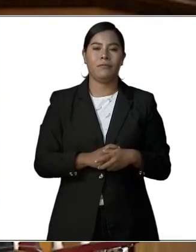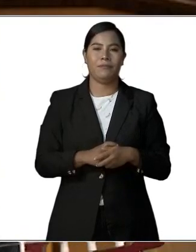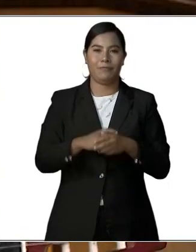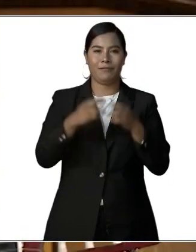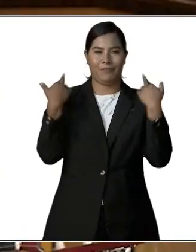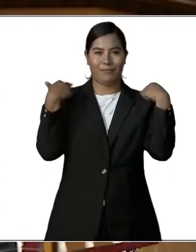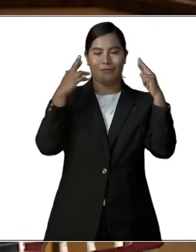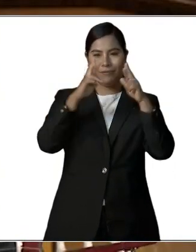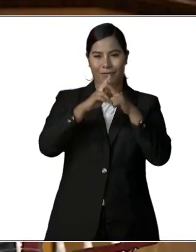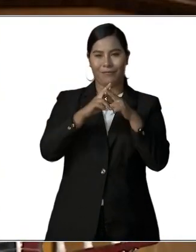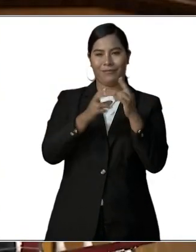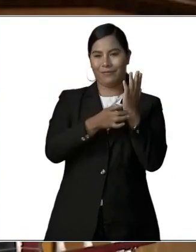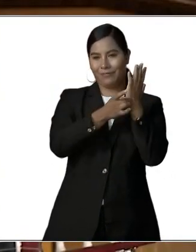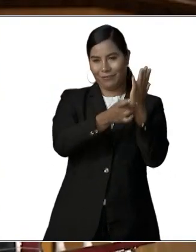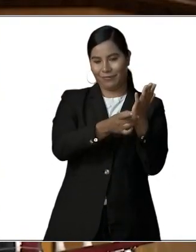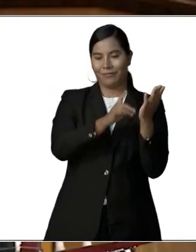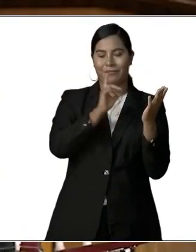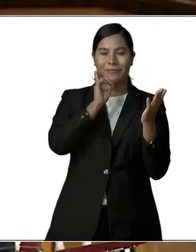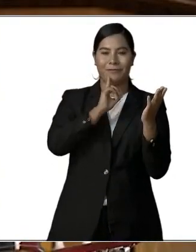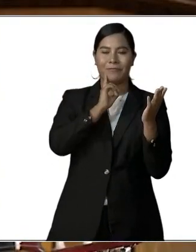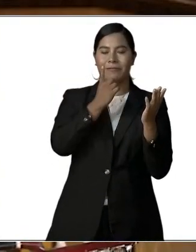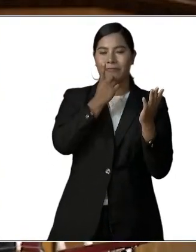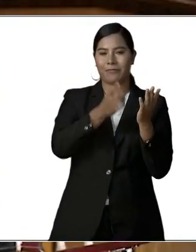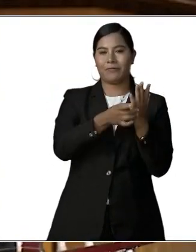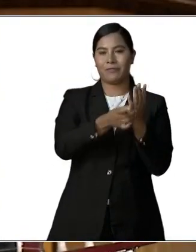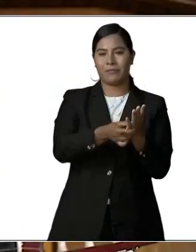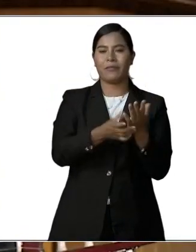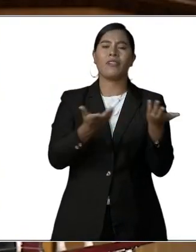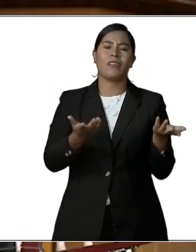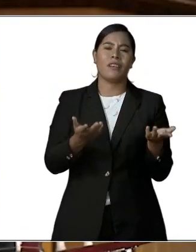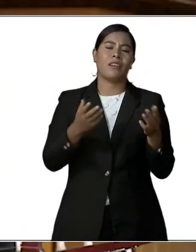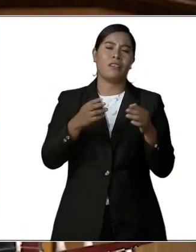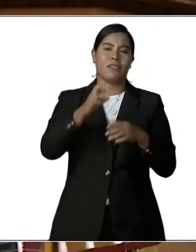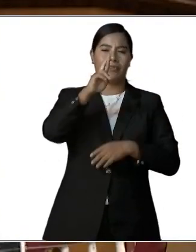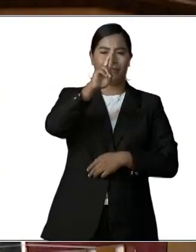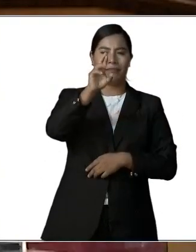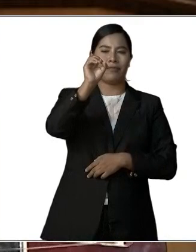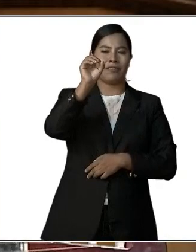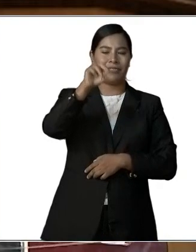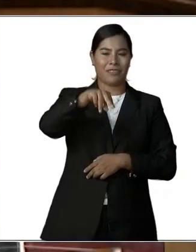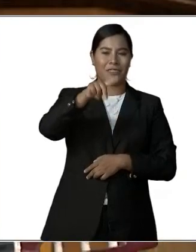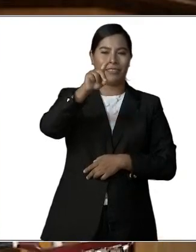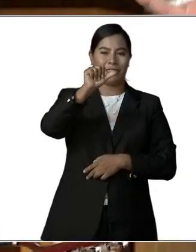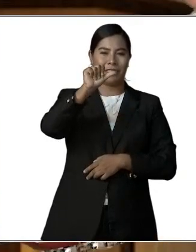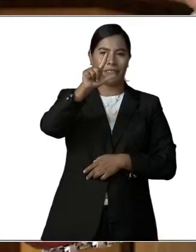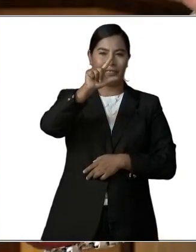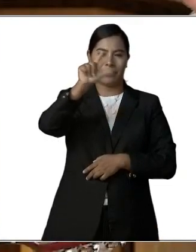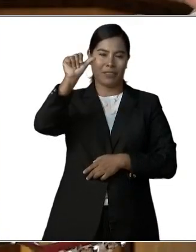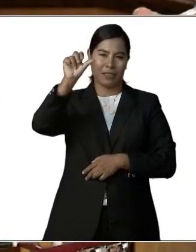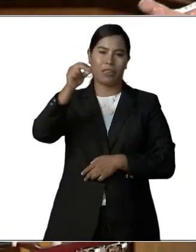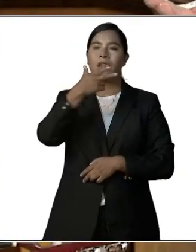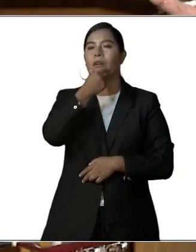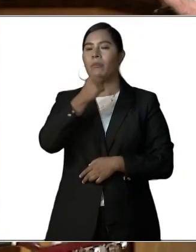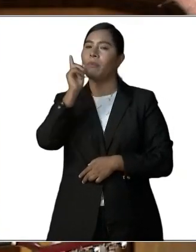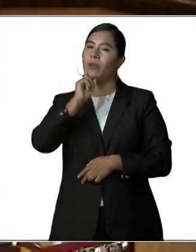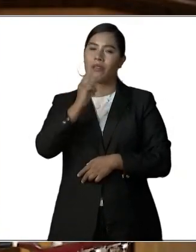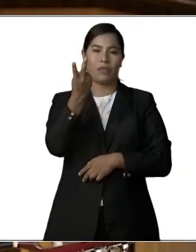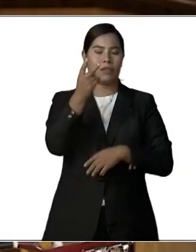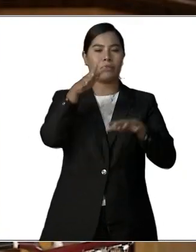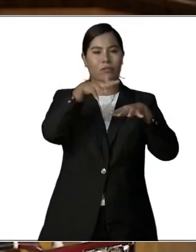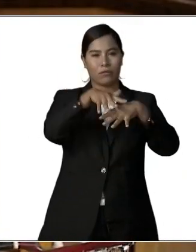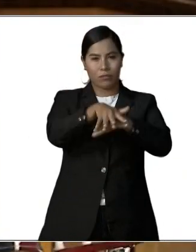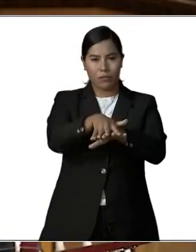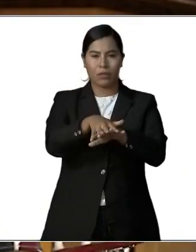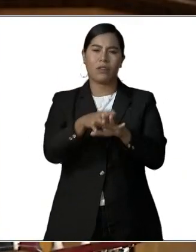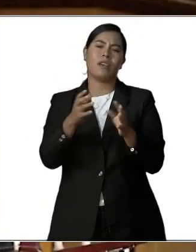hubo un tiempo en que de repente pues decían, no, pues que la rondalla mixta, pero en realidad veíamos a las muchachas que cantaban